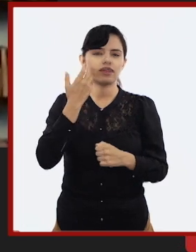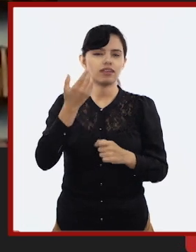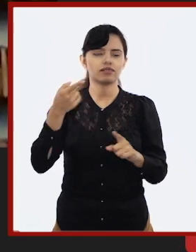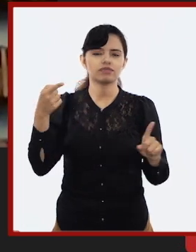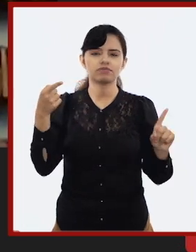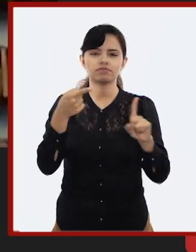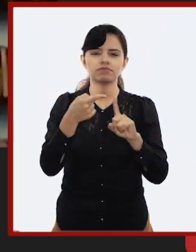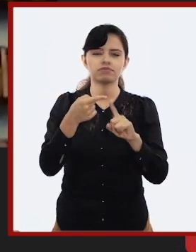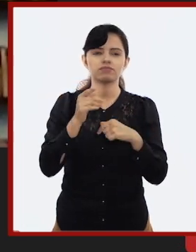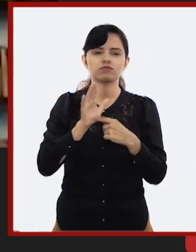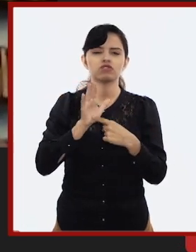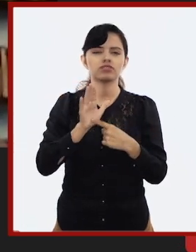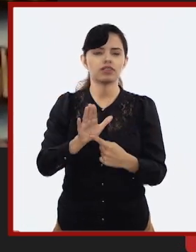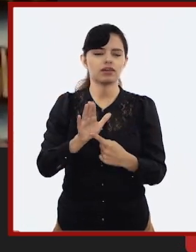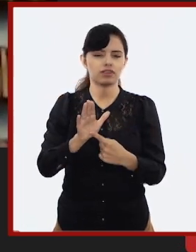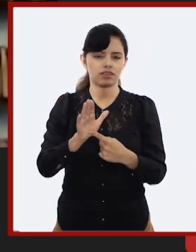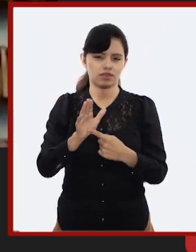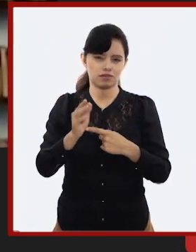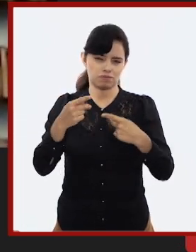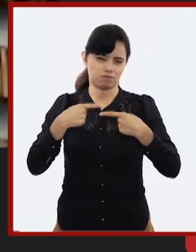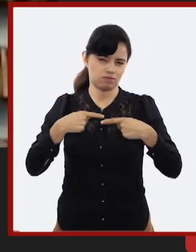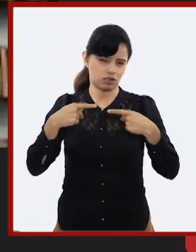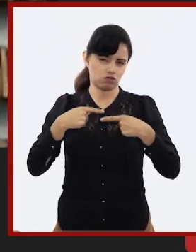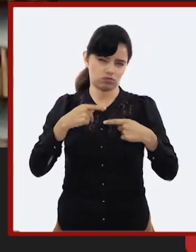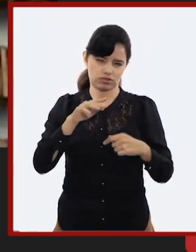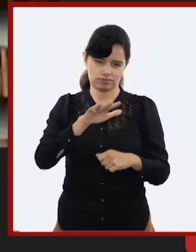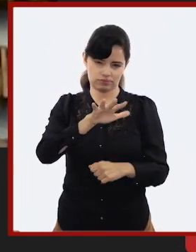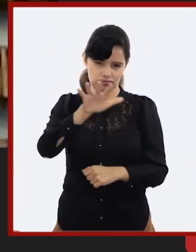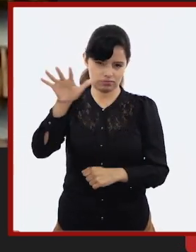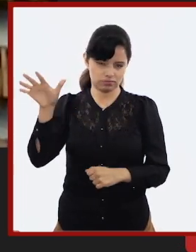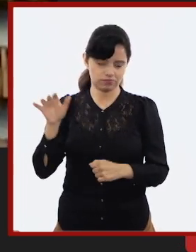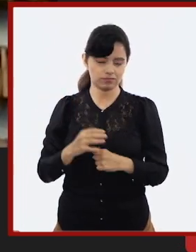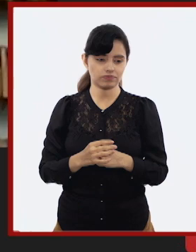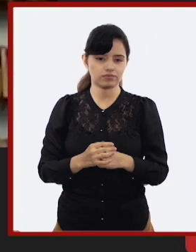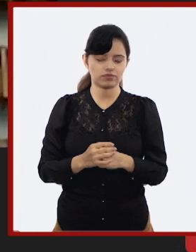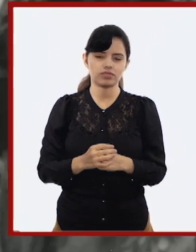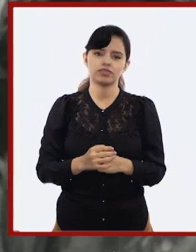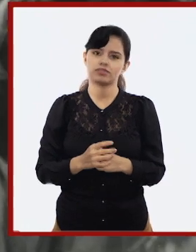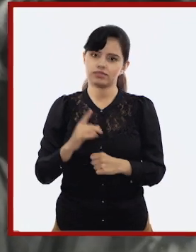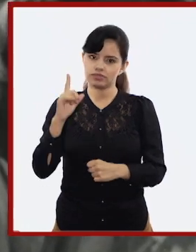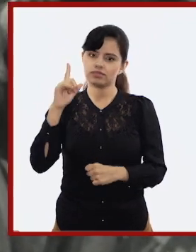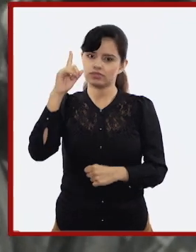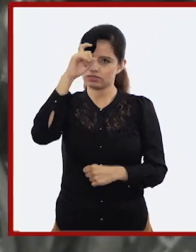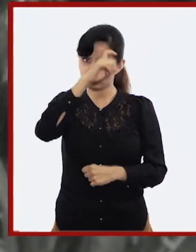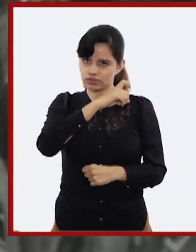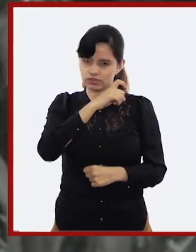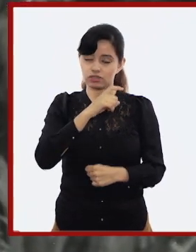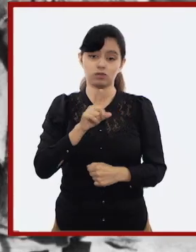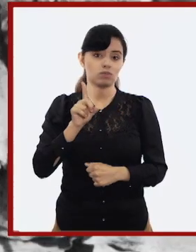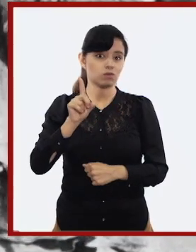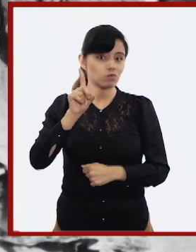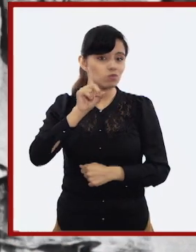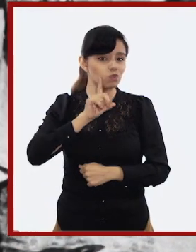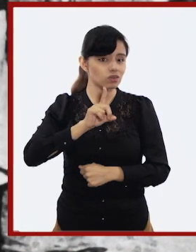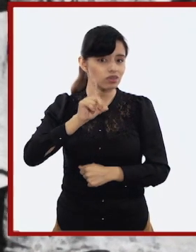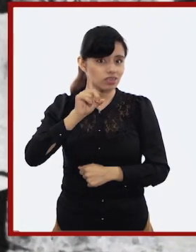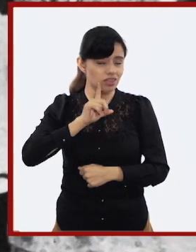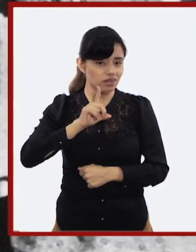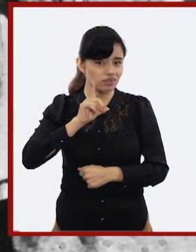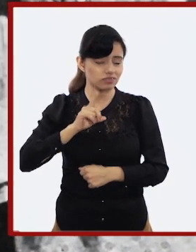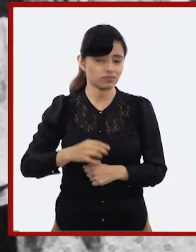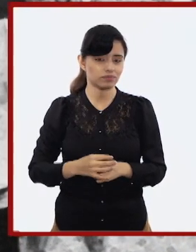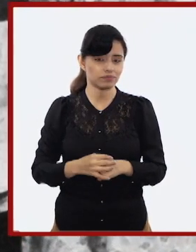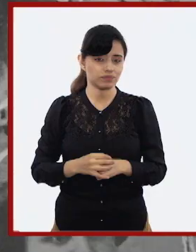era mostrarle a la ciudadanía lo difícil que habían sido para las mujeres